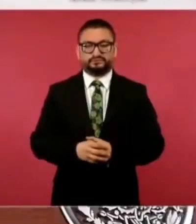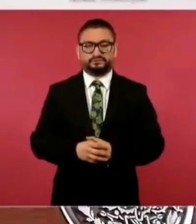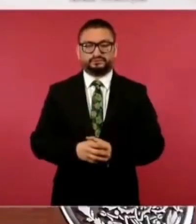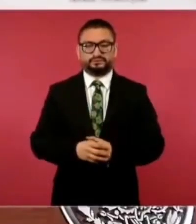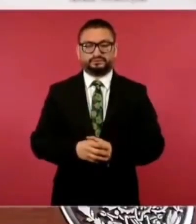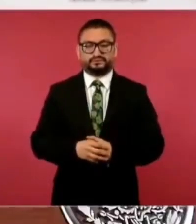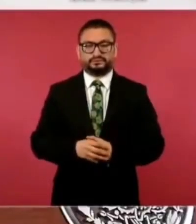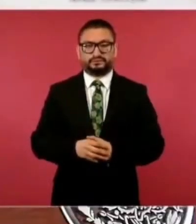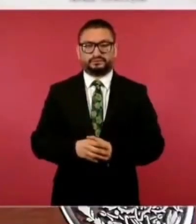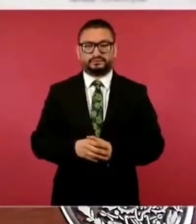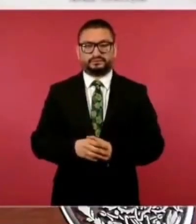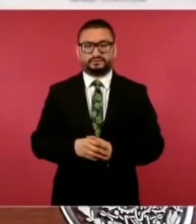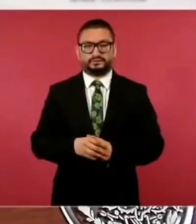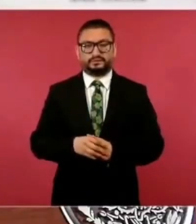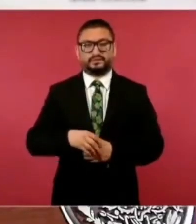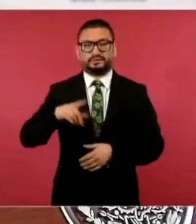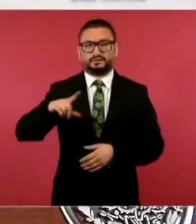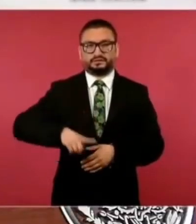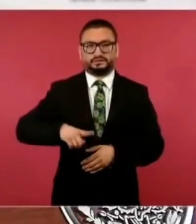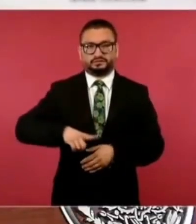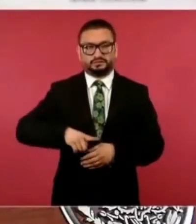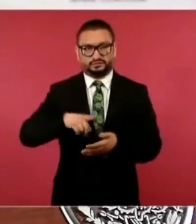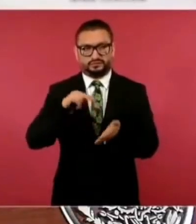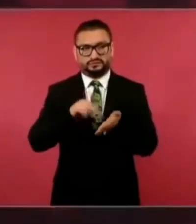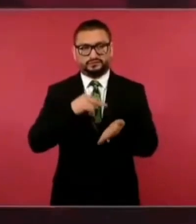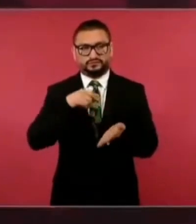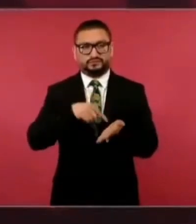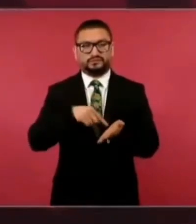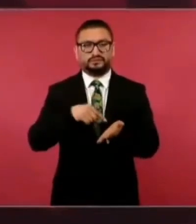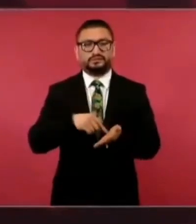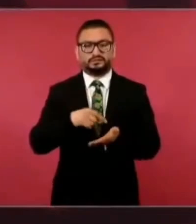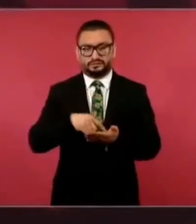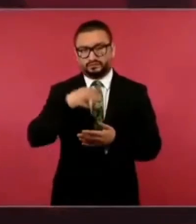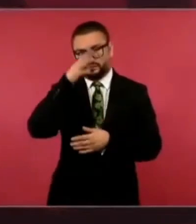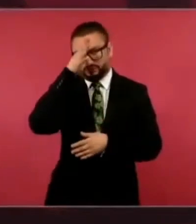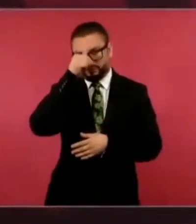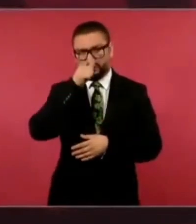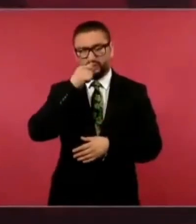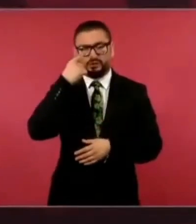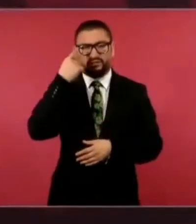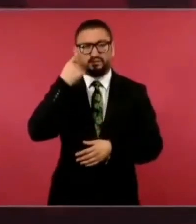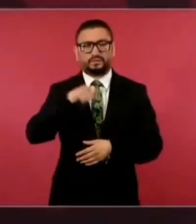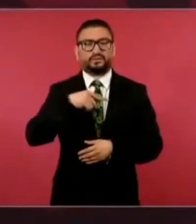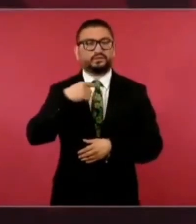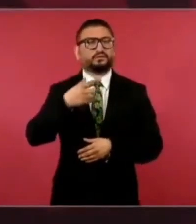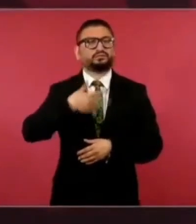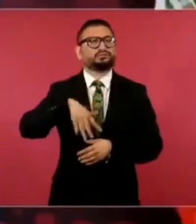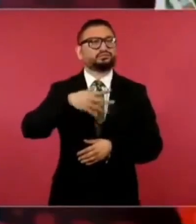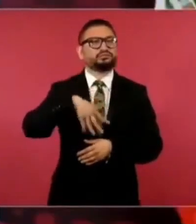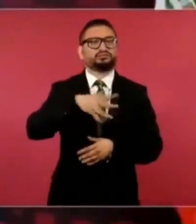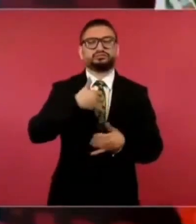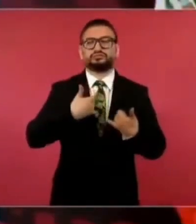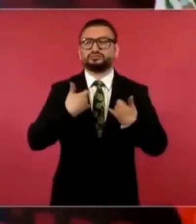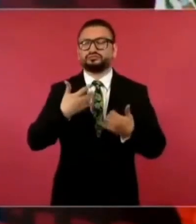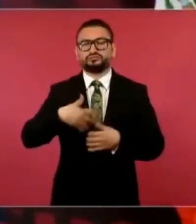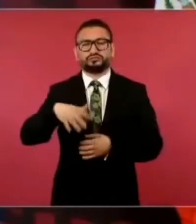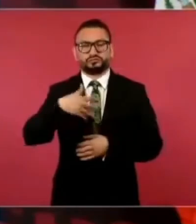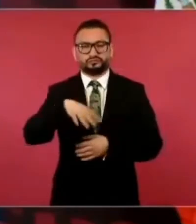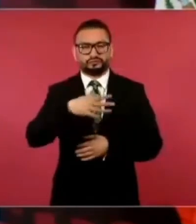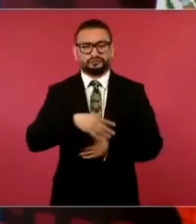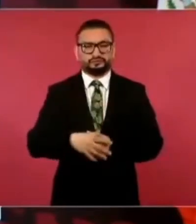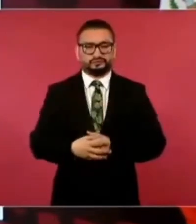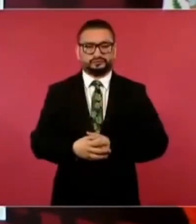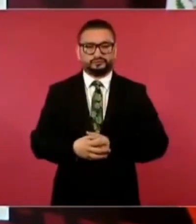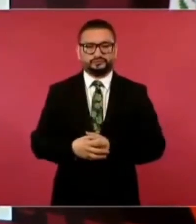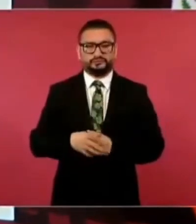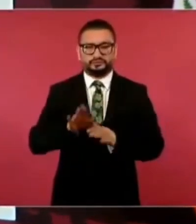con Gobernación el acuerdo para la búsqueda de los jóvenes. Me